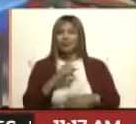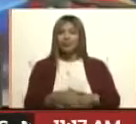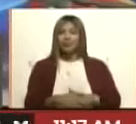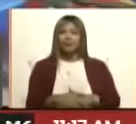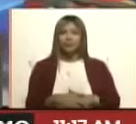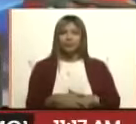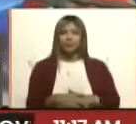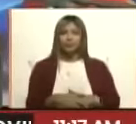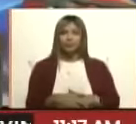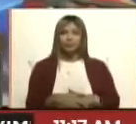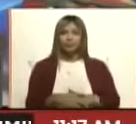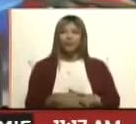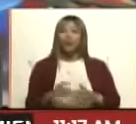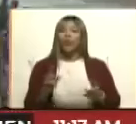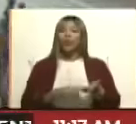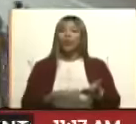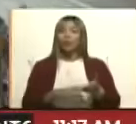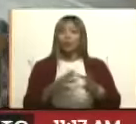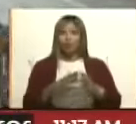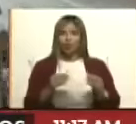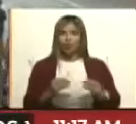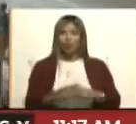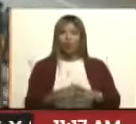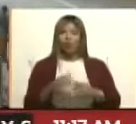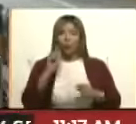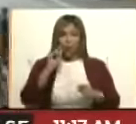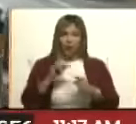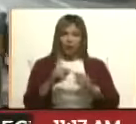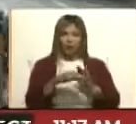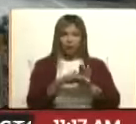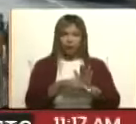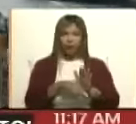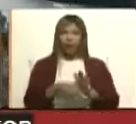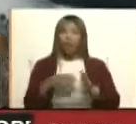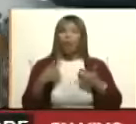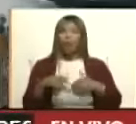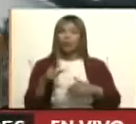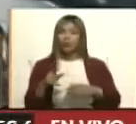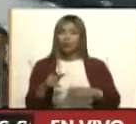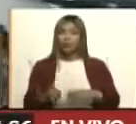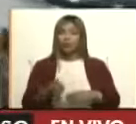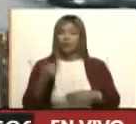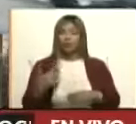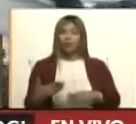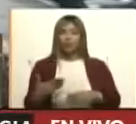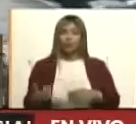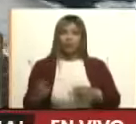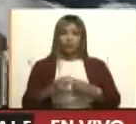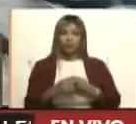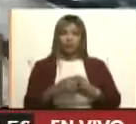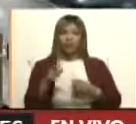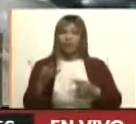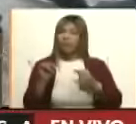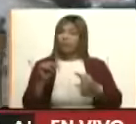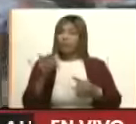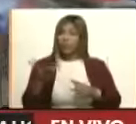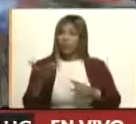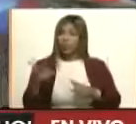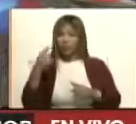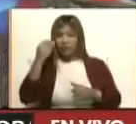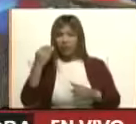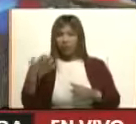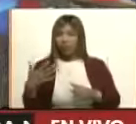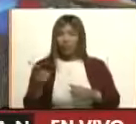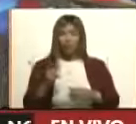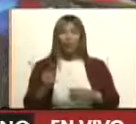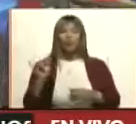sería muy difícil cumplir con este objetivo. Por eso es que ustedes son más importantes de lo que ustedes mismos se imaginan, hombres